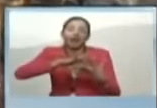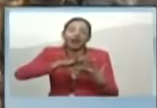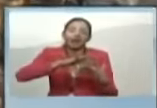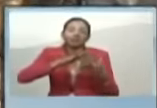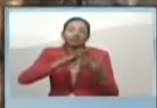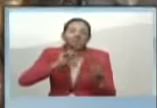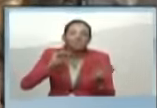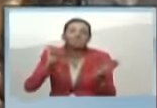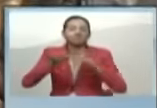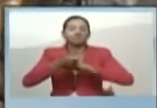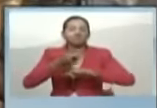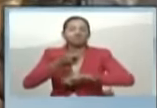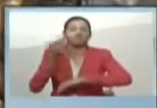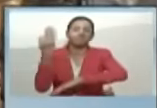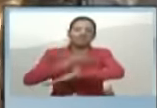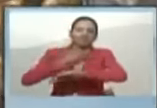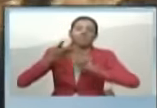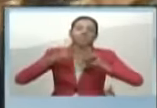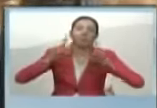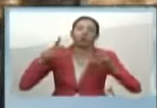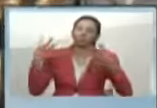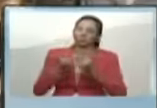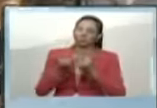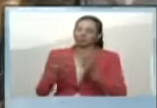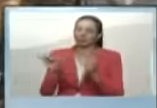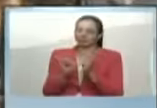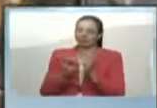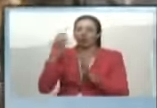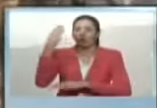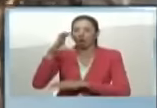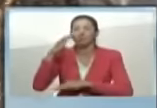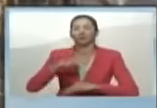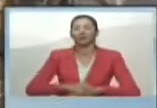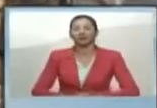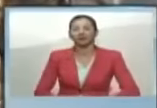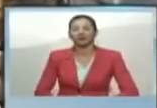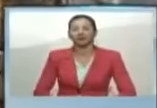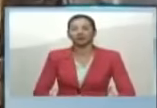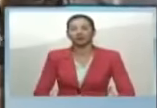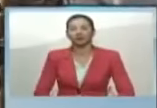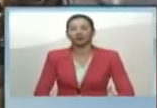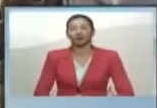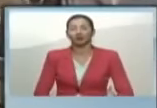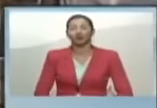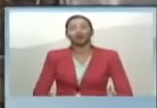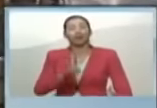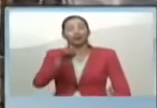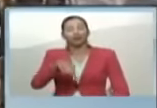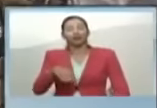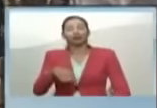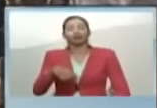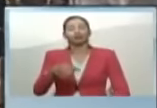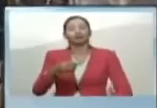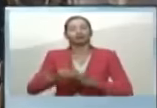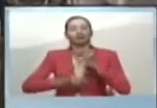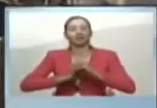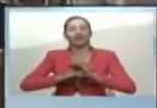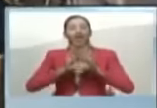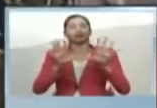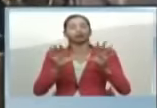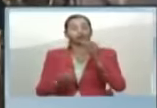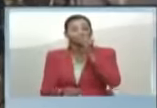de un proyecto gigante, ya en POA está montado, de la creación de la